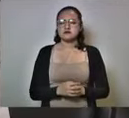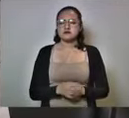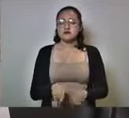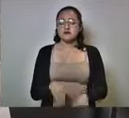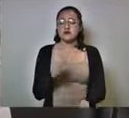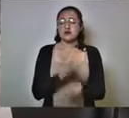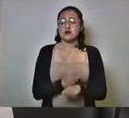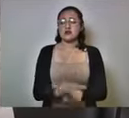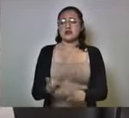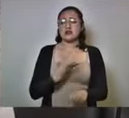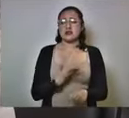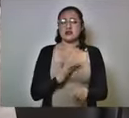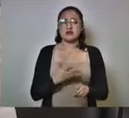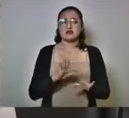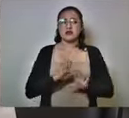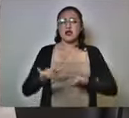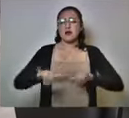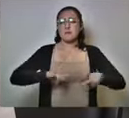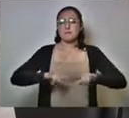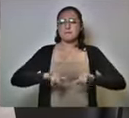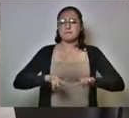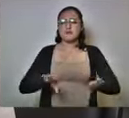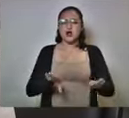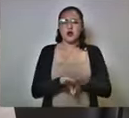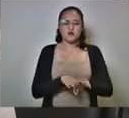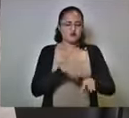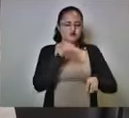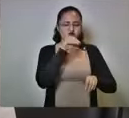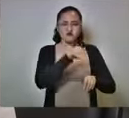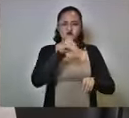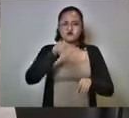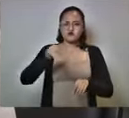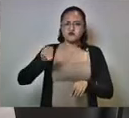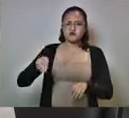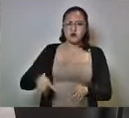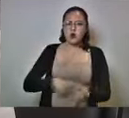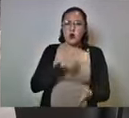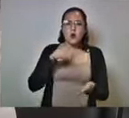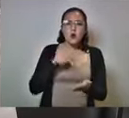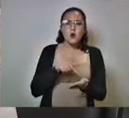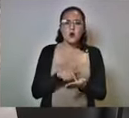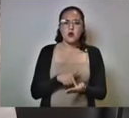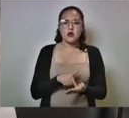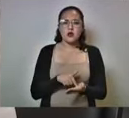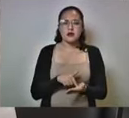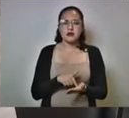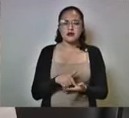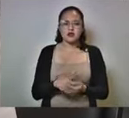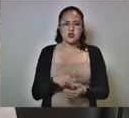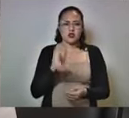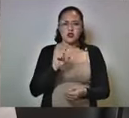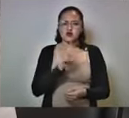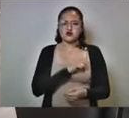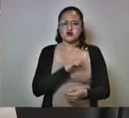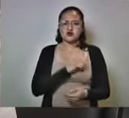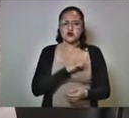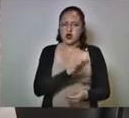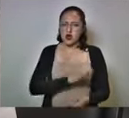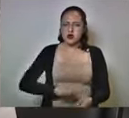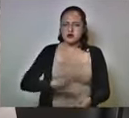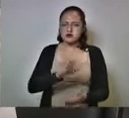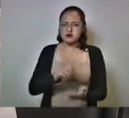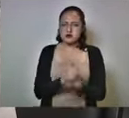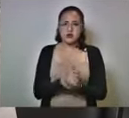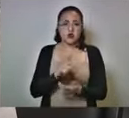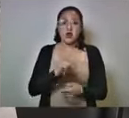De hecho, ya tenemos un mapa de focalización o de microfocalización, no nada más en la ciudad,